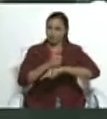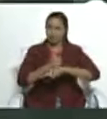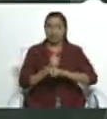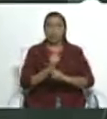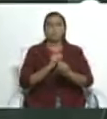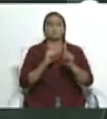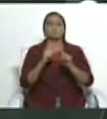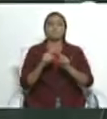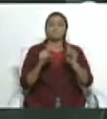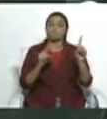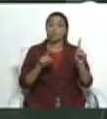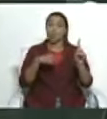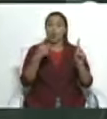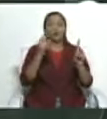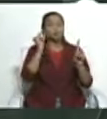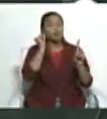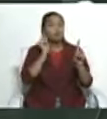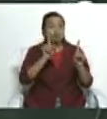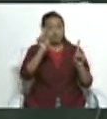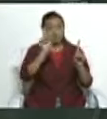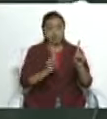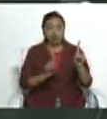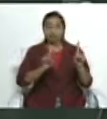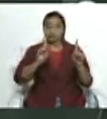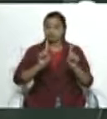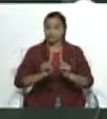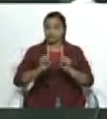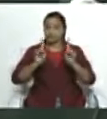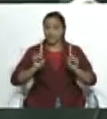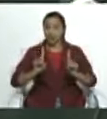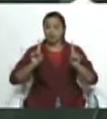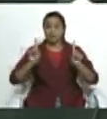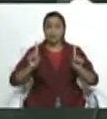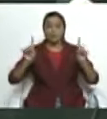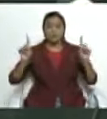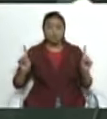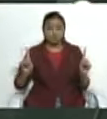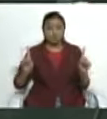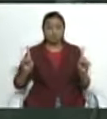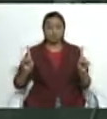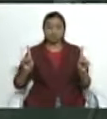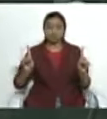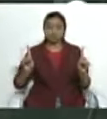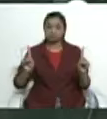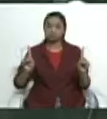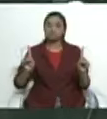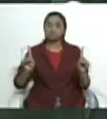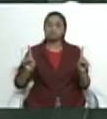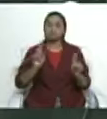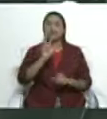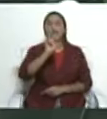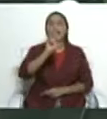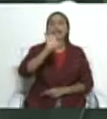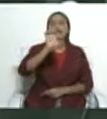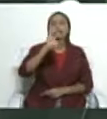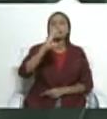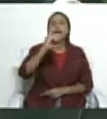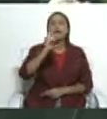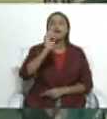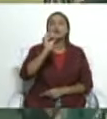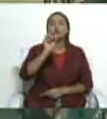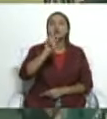Gil, el rector y doctor Juan Carlos del Pino, el rector y